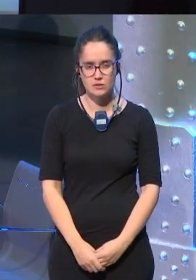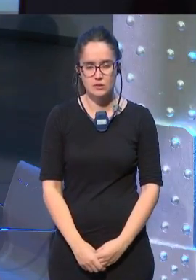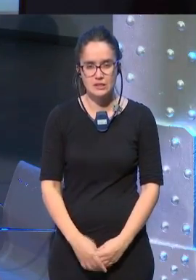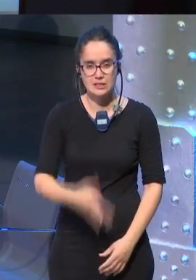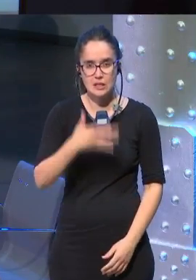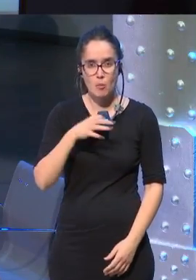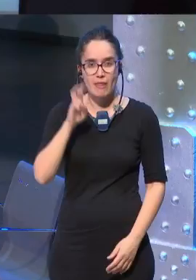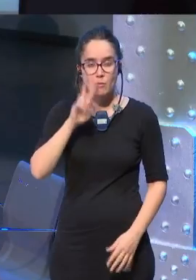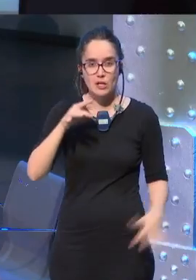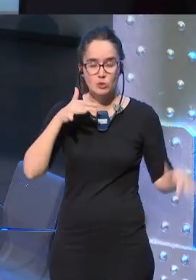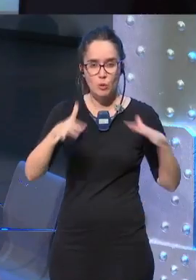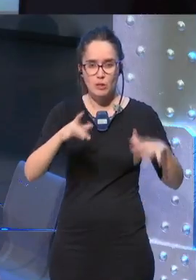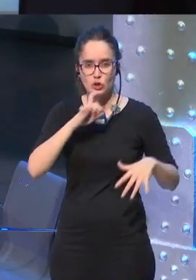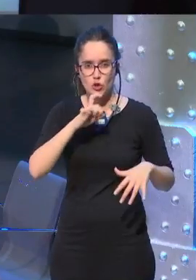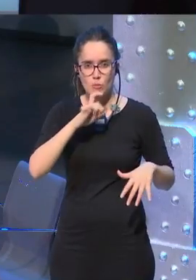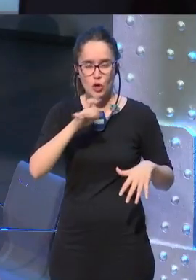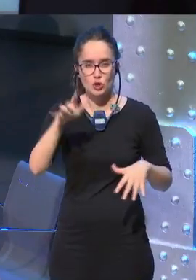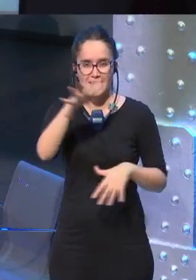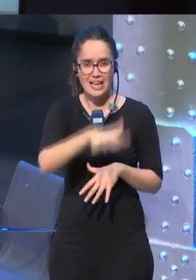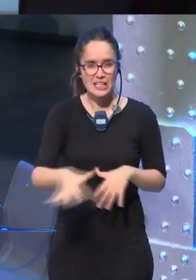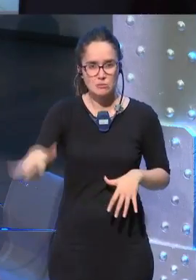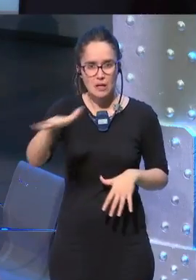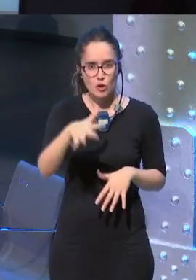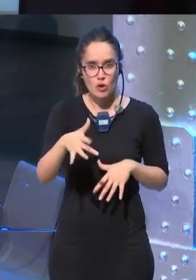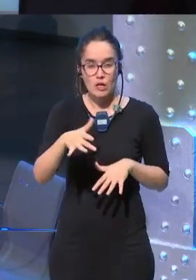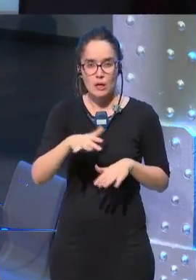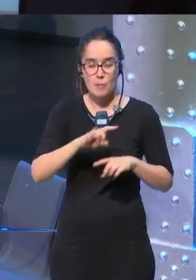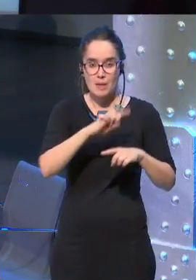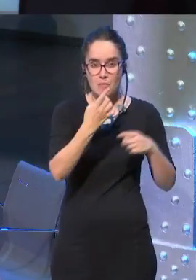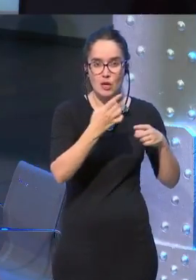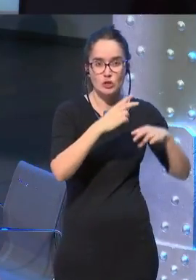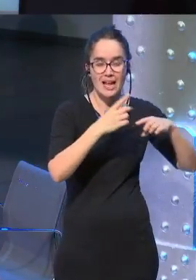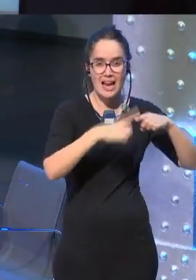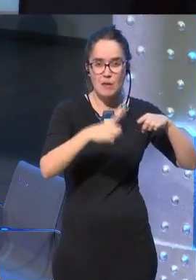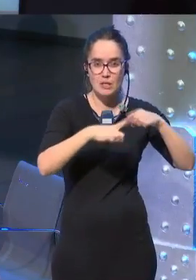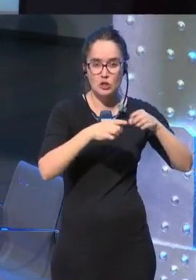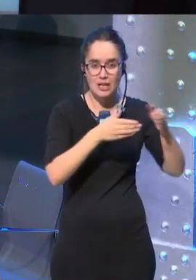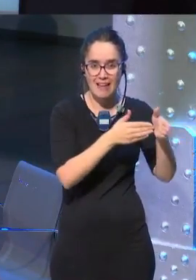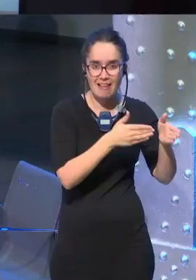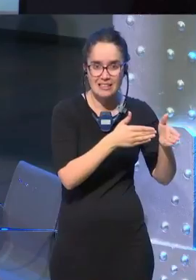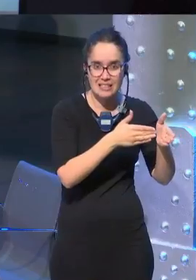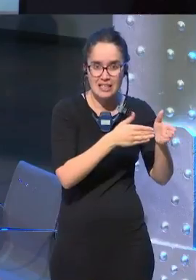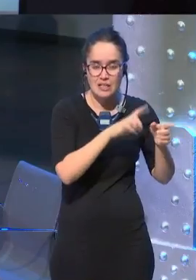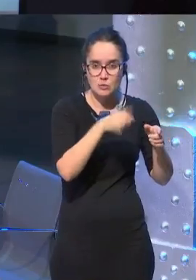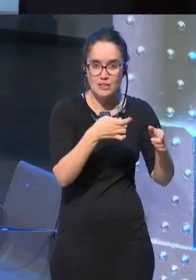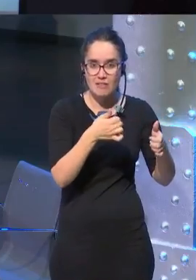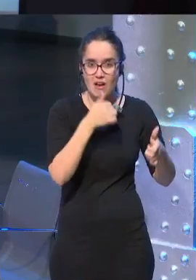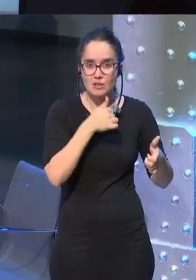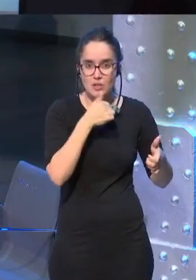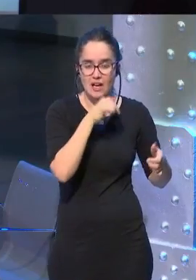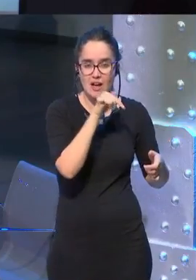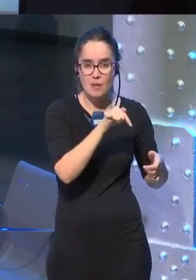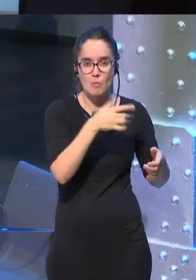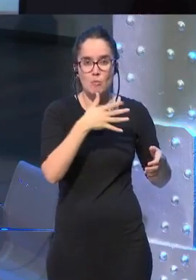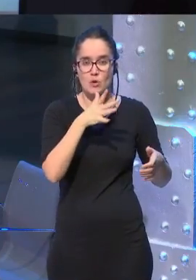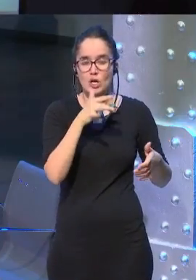Se pueden ver estos movimientos complejos en el espacio que ponen los primeros elementos de la esquina, que luego hay que sujetar ahí